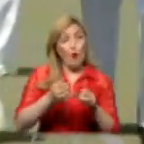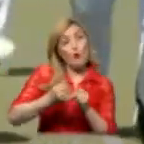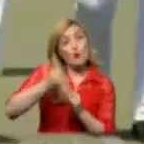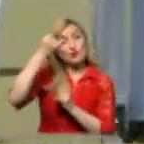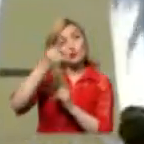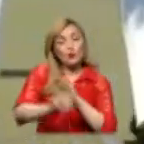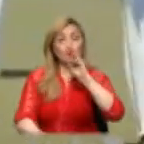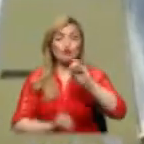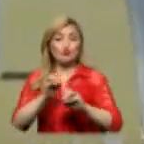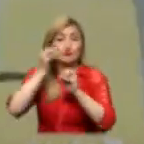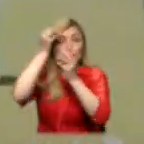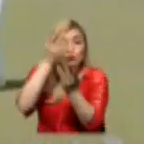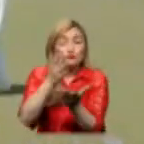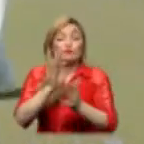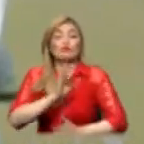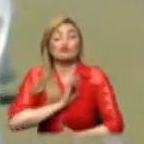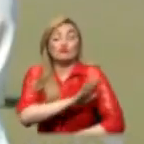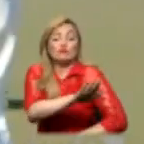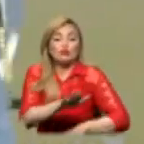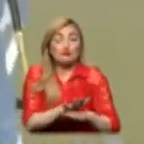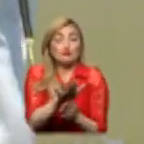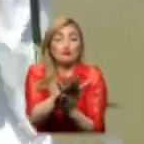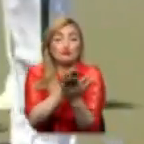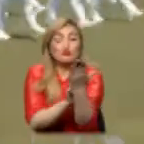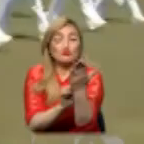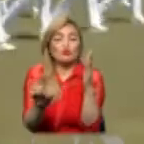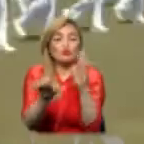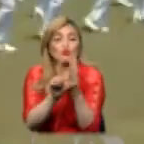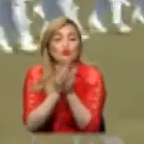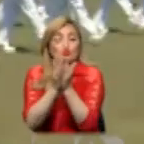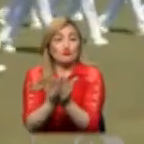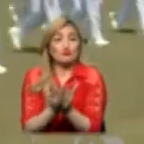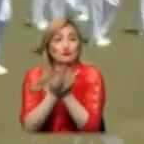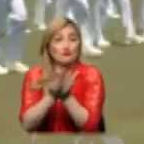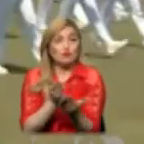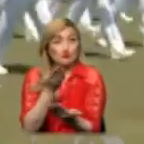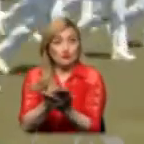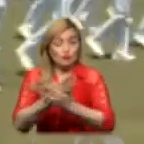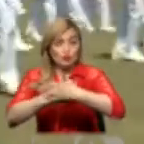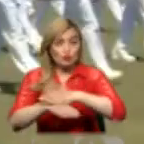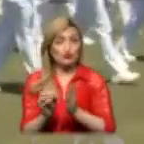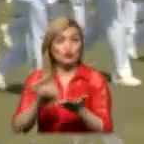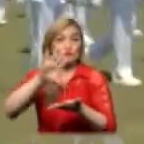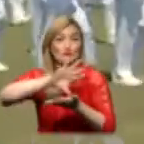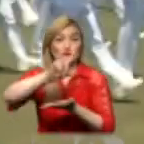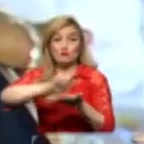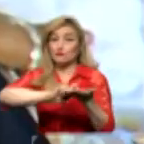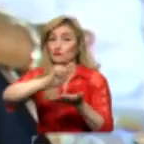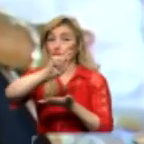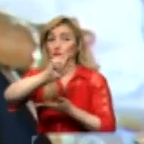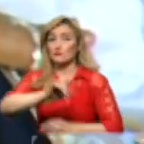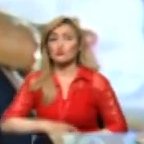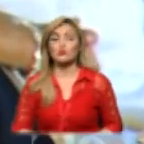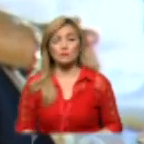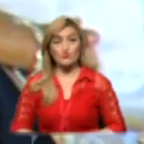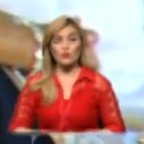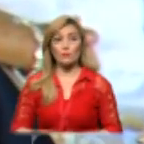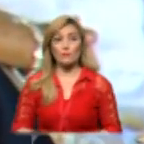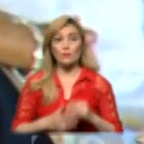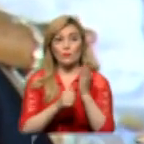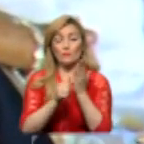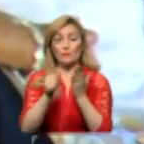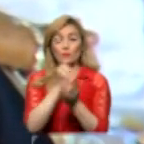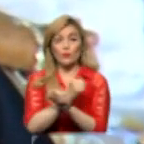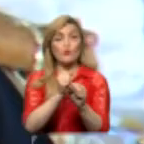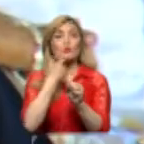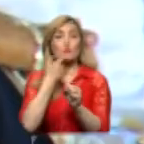de los informes técnicos sobre el proyecto de ley de navegación que se presentará al Pleno para su aprobación. Esto, según Jarrín, permitirá